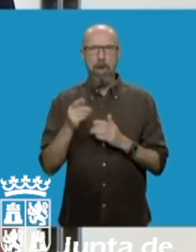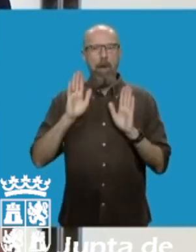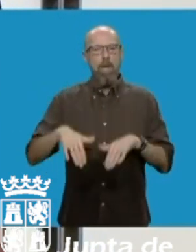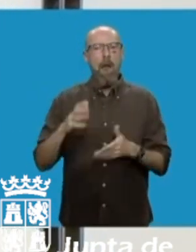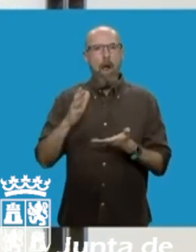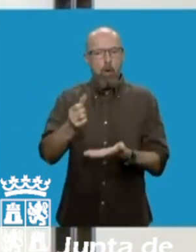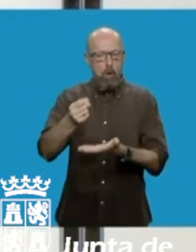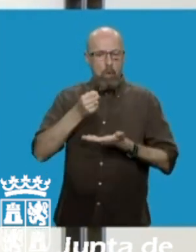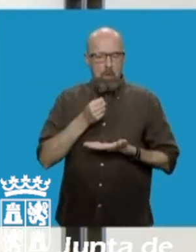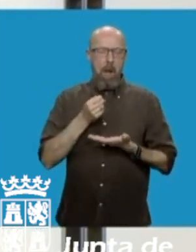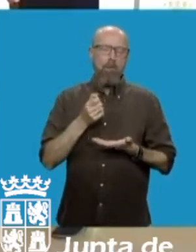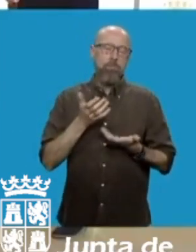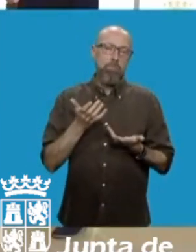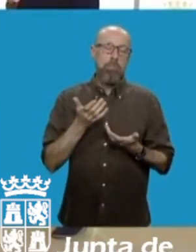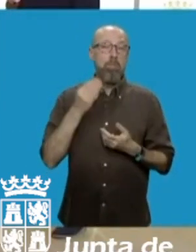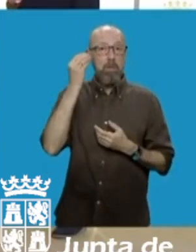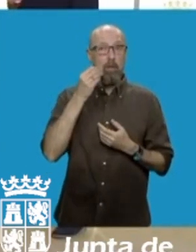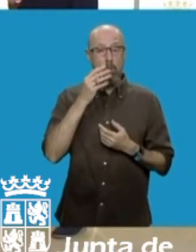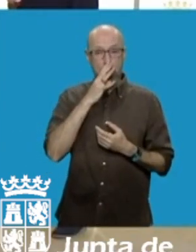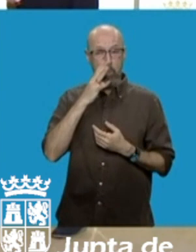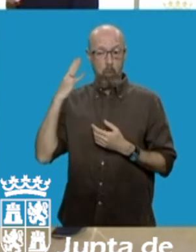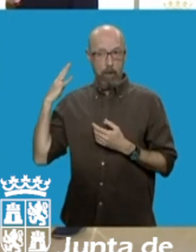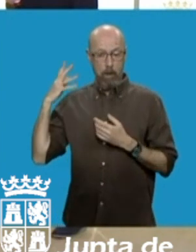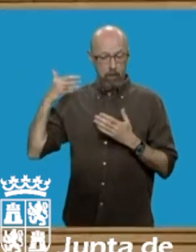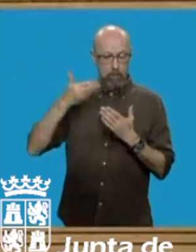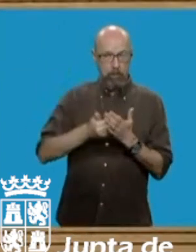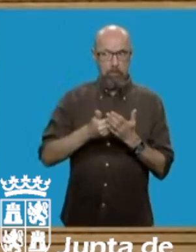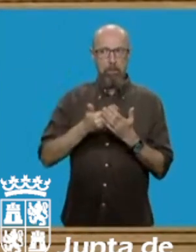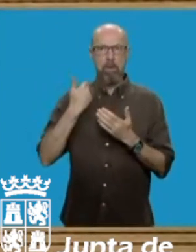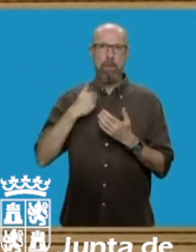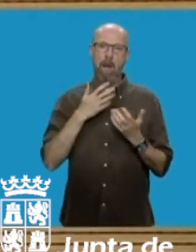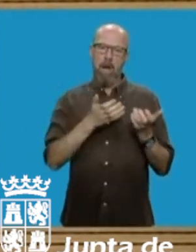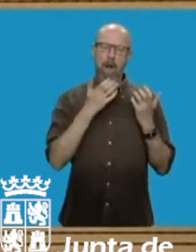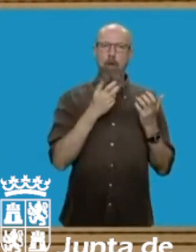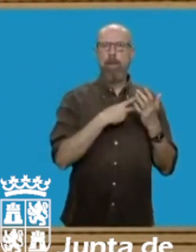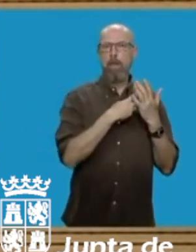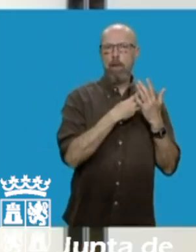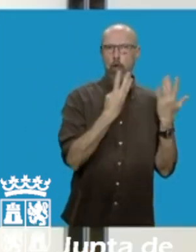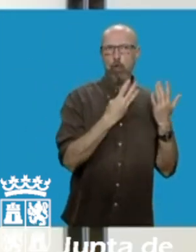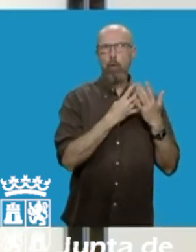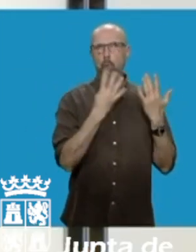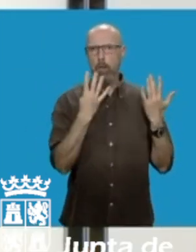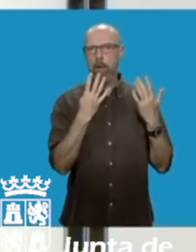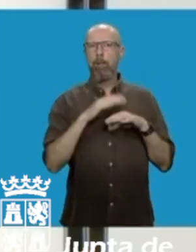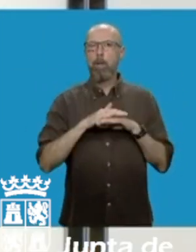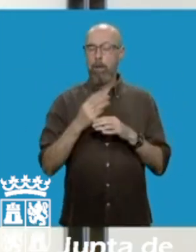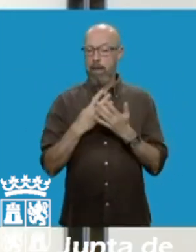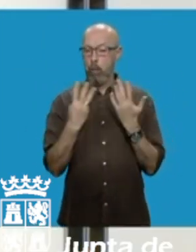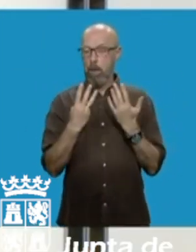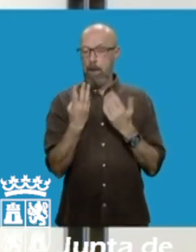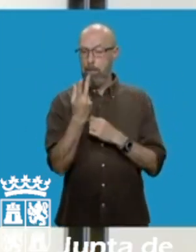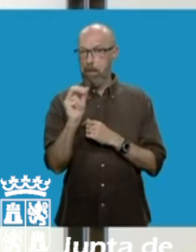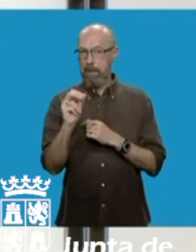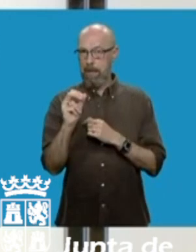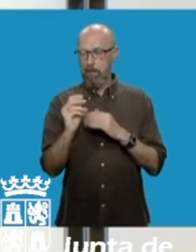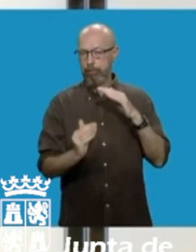que en las últimas 4 temporadas ganamos la 18-19, la 19-20, no, perdón, la 19-20 es la que hubo el COVID y